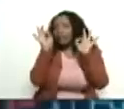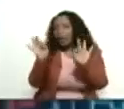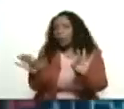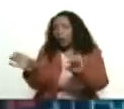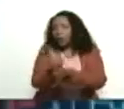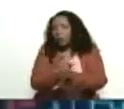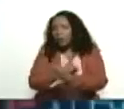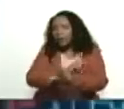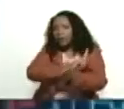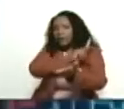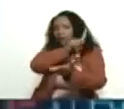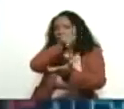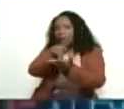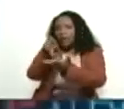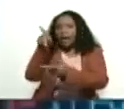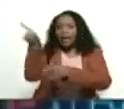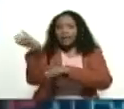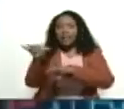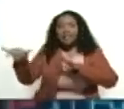llegaría y